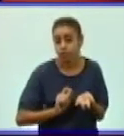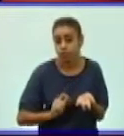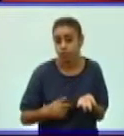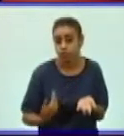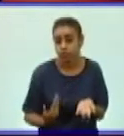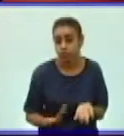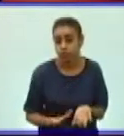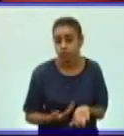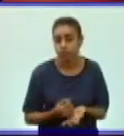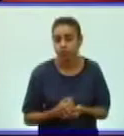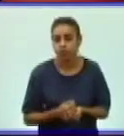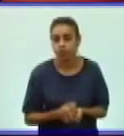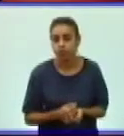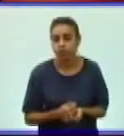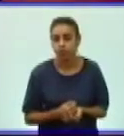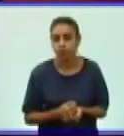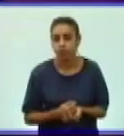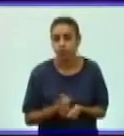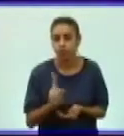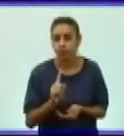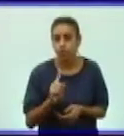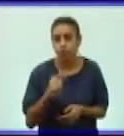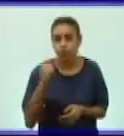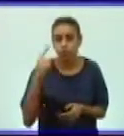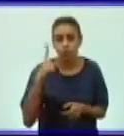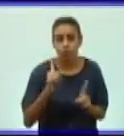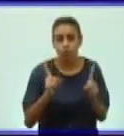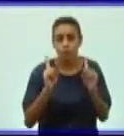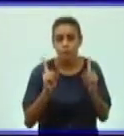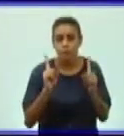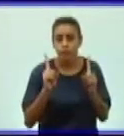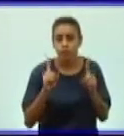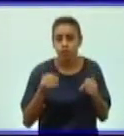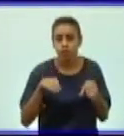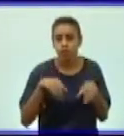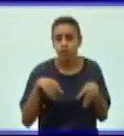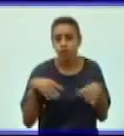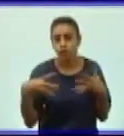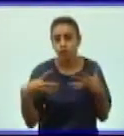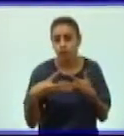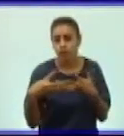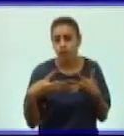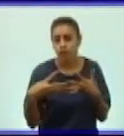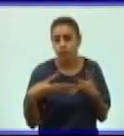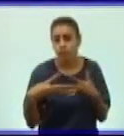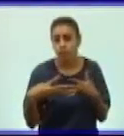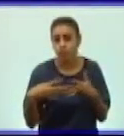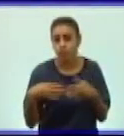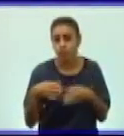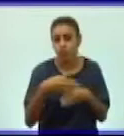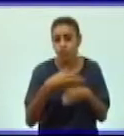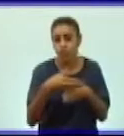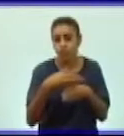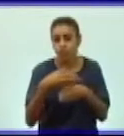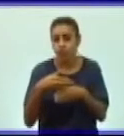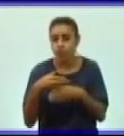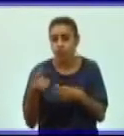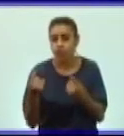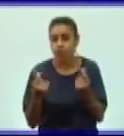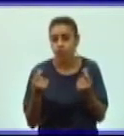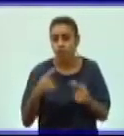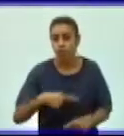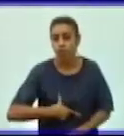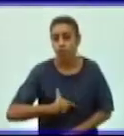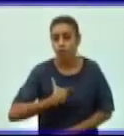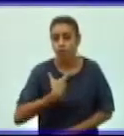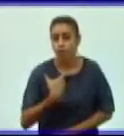más. Fíjense que no se aplica una política consecuente con relación a las desigualdades económicas y culturales entre las